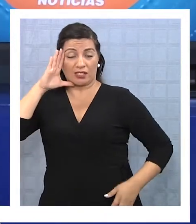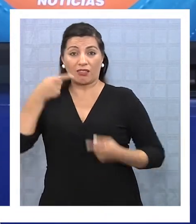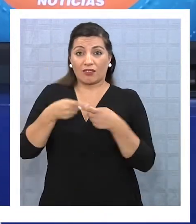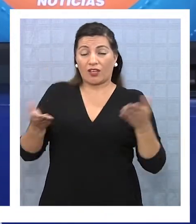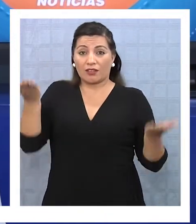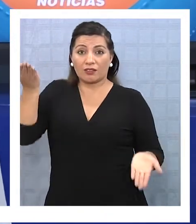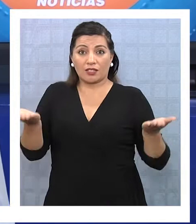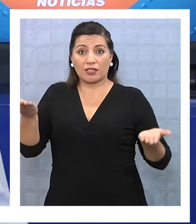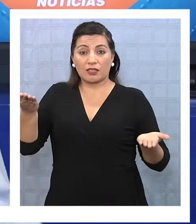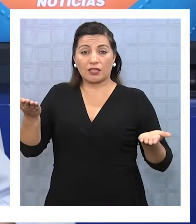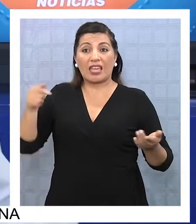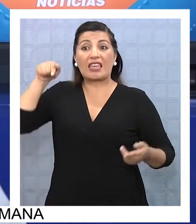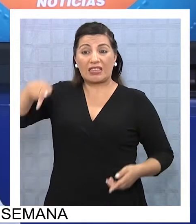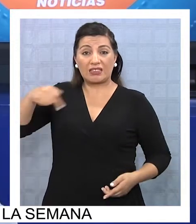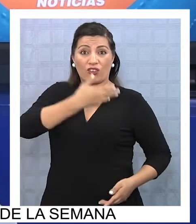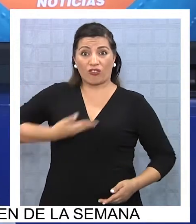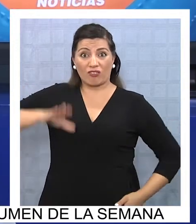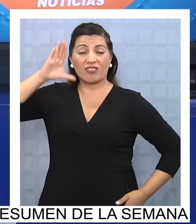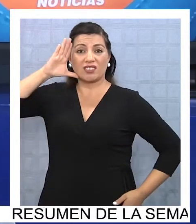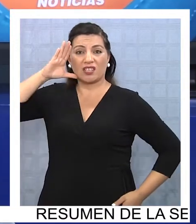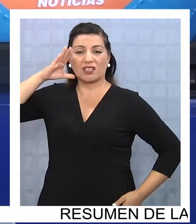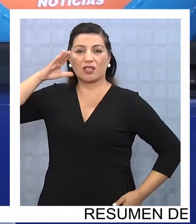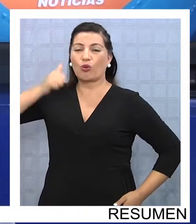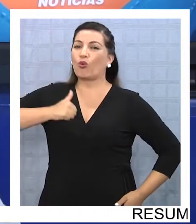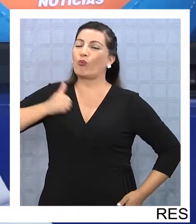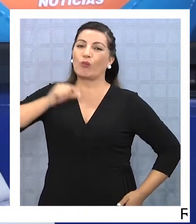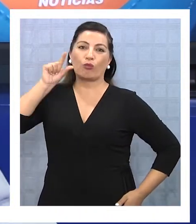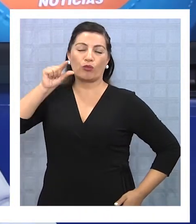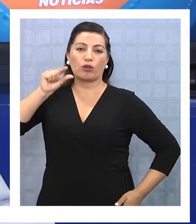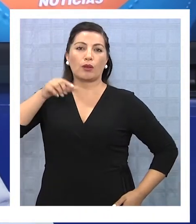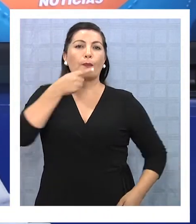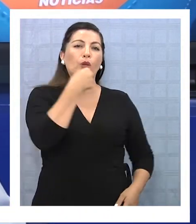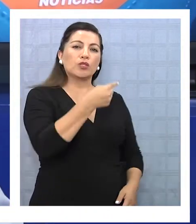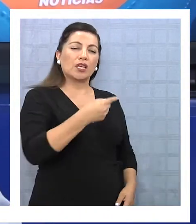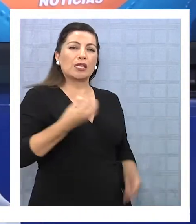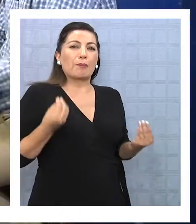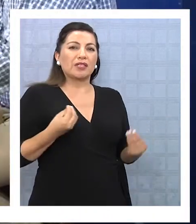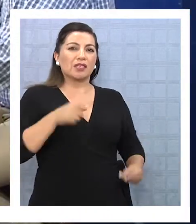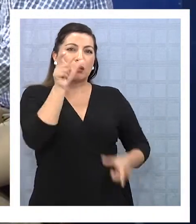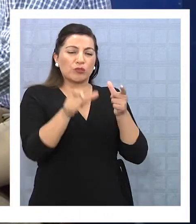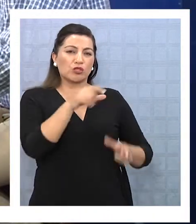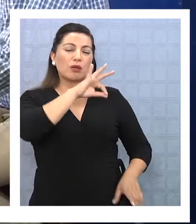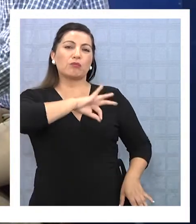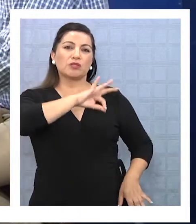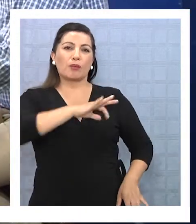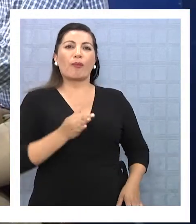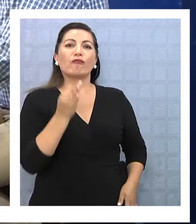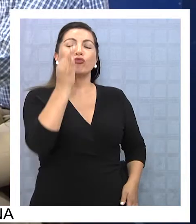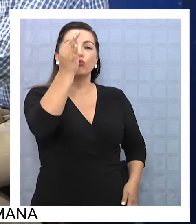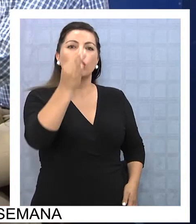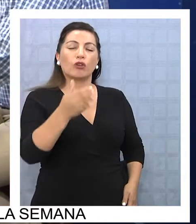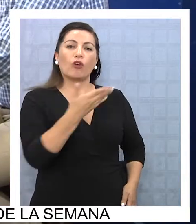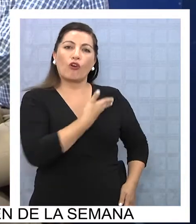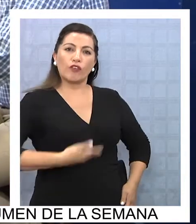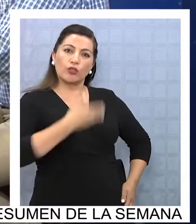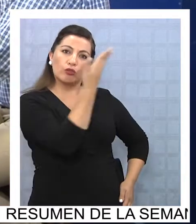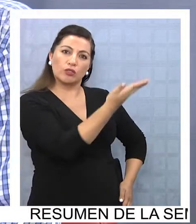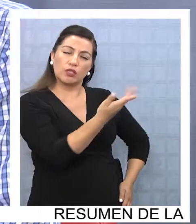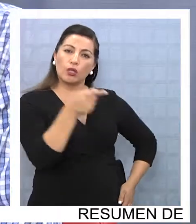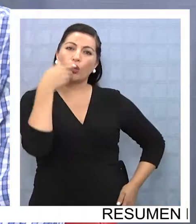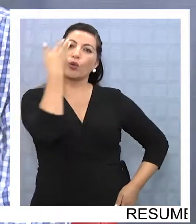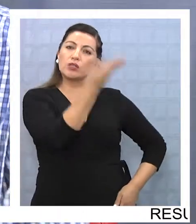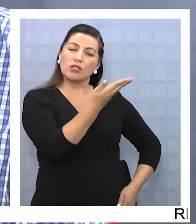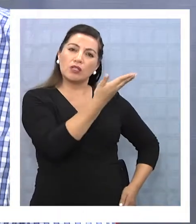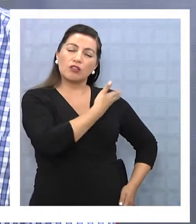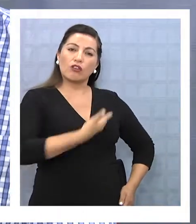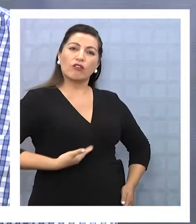precisamente que este gobierno ha cumplido muy poco de sus compromisos. ¿Qué pasa con los pensionados para su futuro gobierno? ¿Está de acuerdo usted